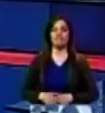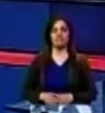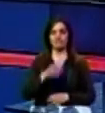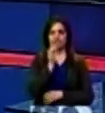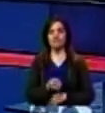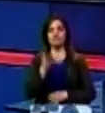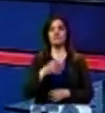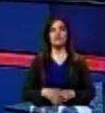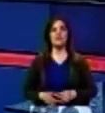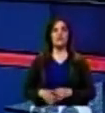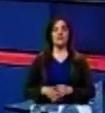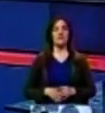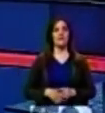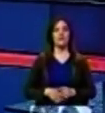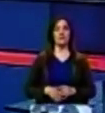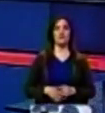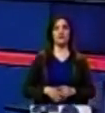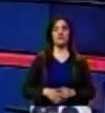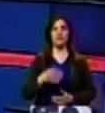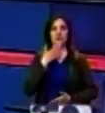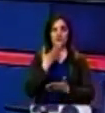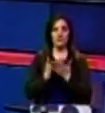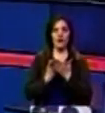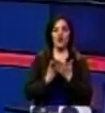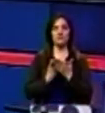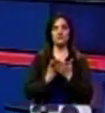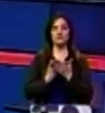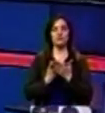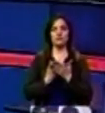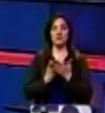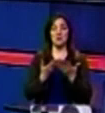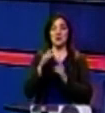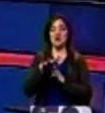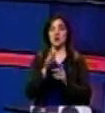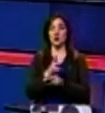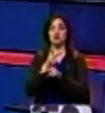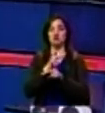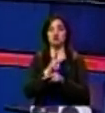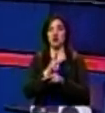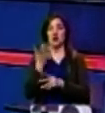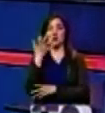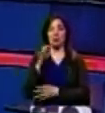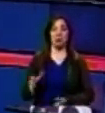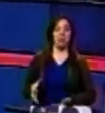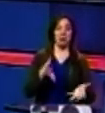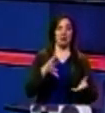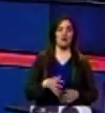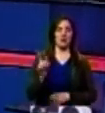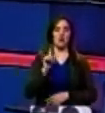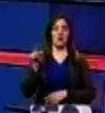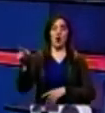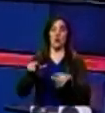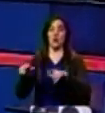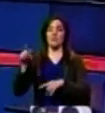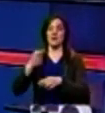información, buenos días para todos. Gracias, Helen, por darnos esa buena alternativa ecológica. En lugar de tirarlo en cualquier lugar, lo lleva a estos puntos que nos